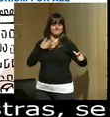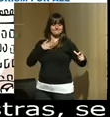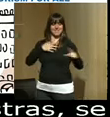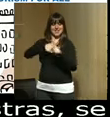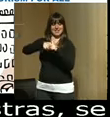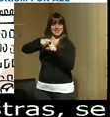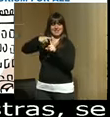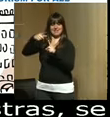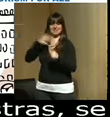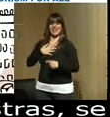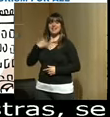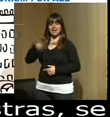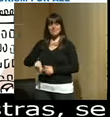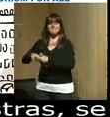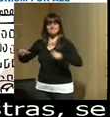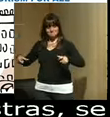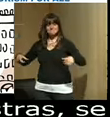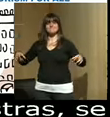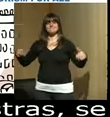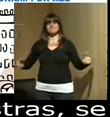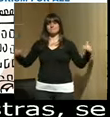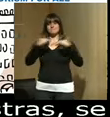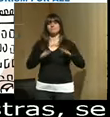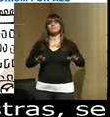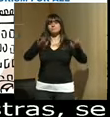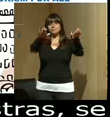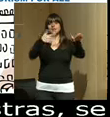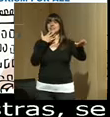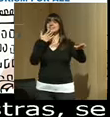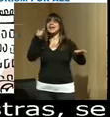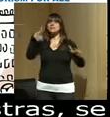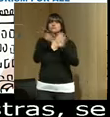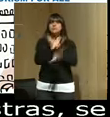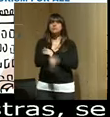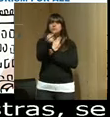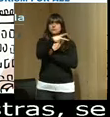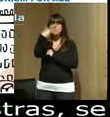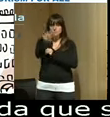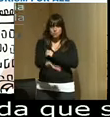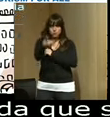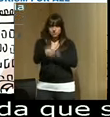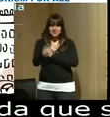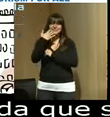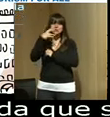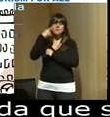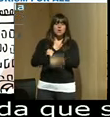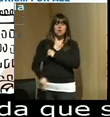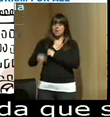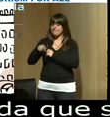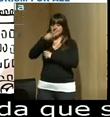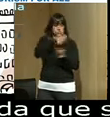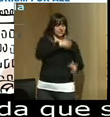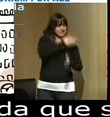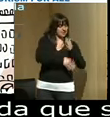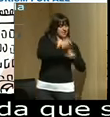vida se incrementa. Pero aquí hay un resultado muy importante, y es que cuando yo comparo los coeficientes de mi muestra de personas sin